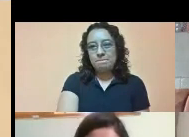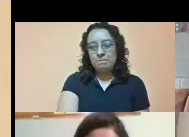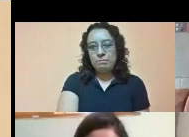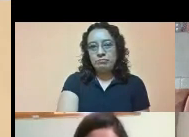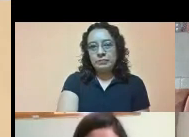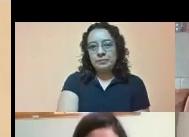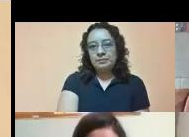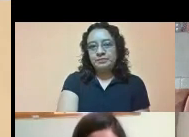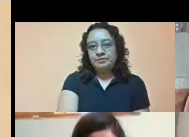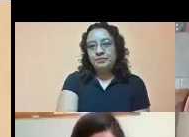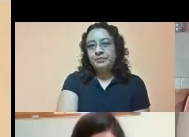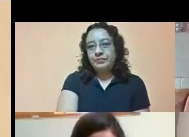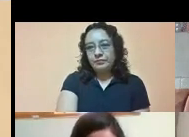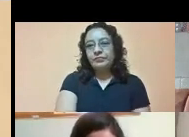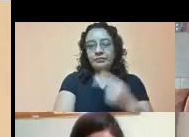alzando las manos hacia arriba.